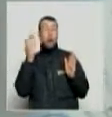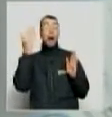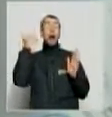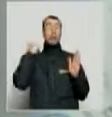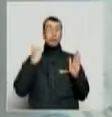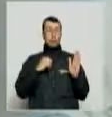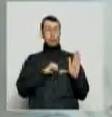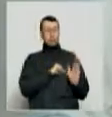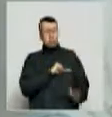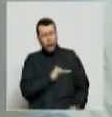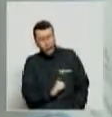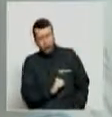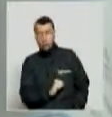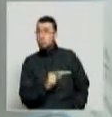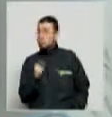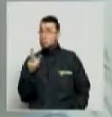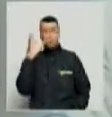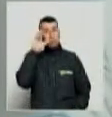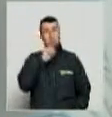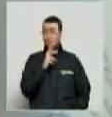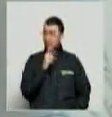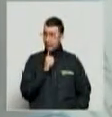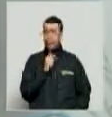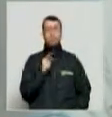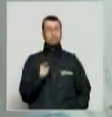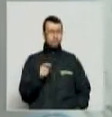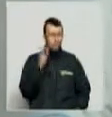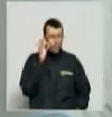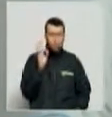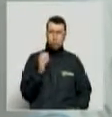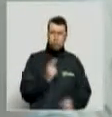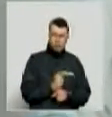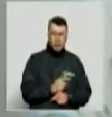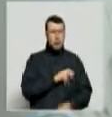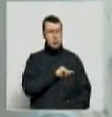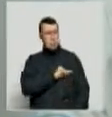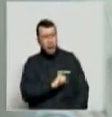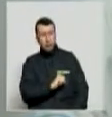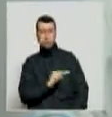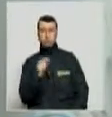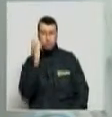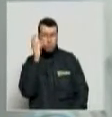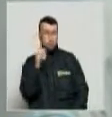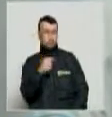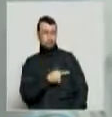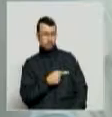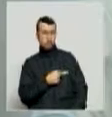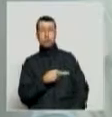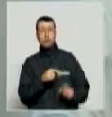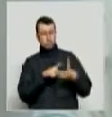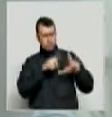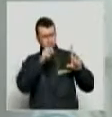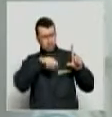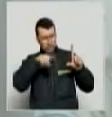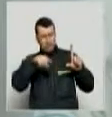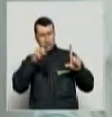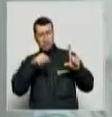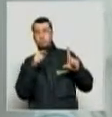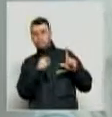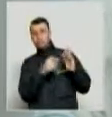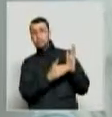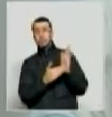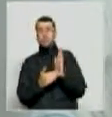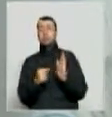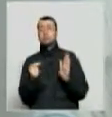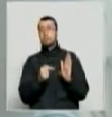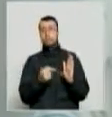infartos antes o si en este momento del presente está presentando una isquemia cardíaca o un infarto como tal. Eso también nos puede decir este